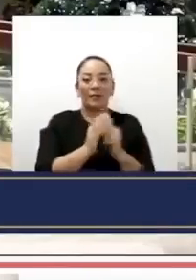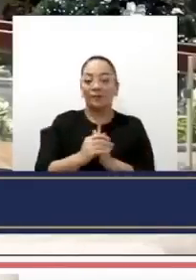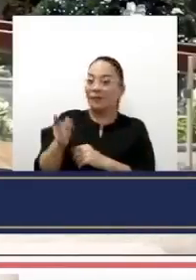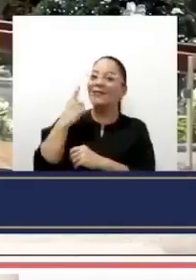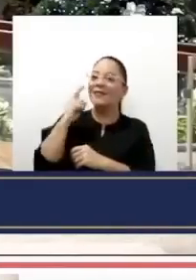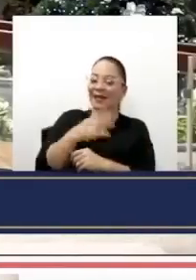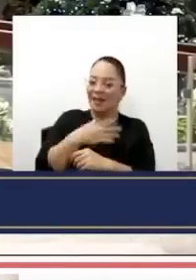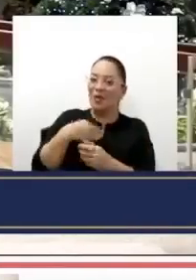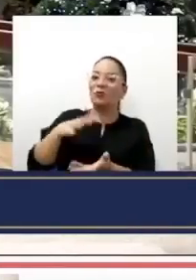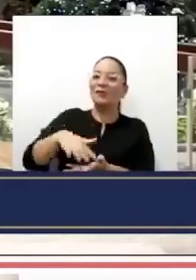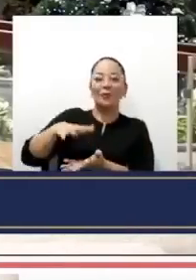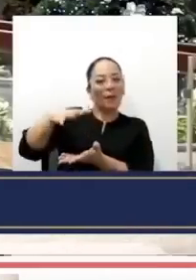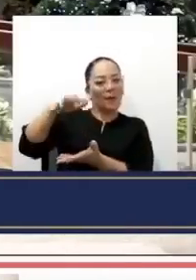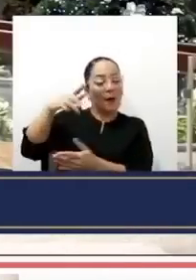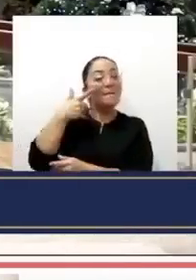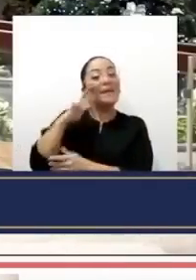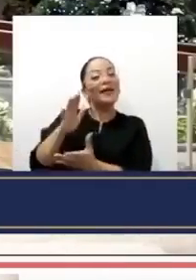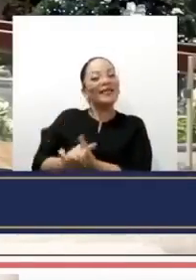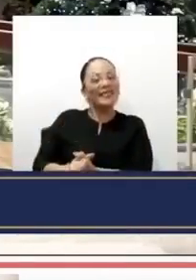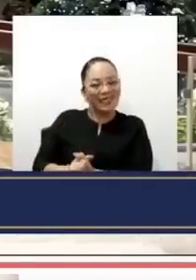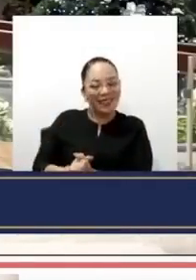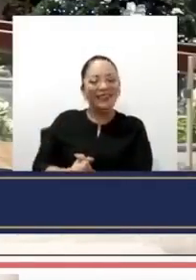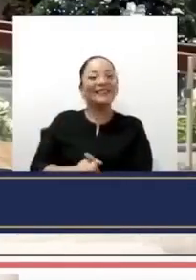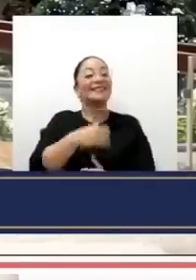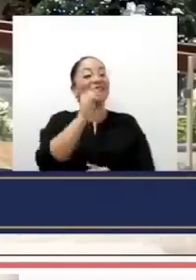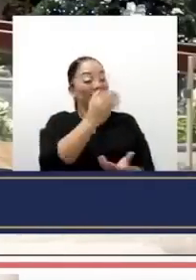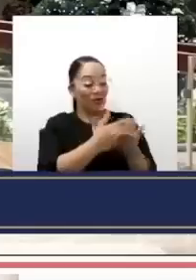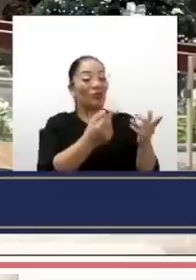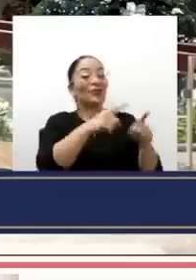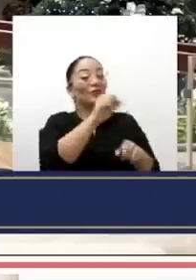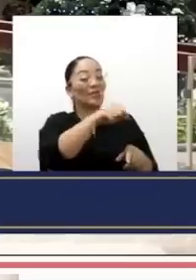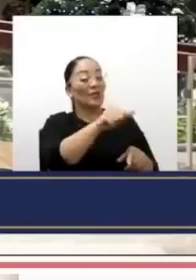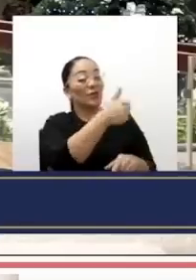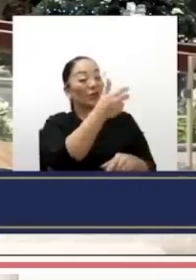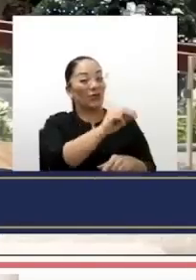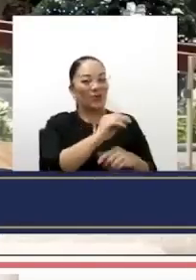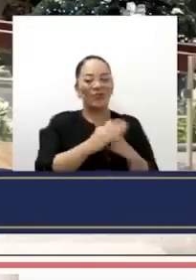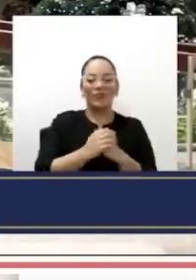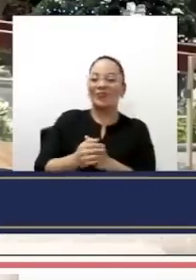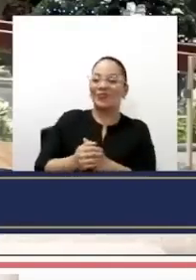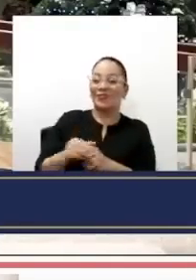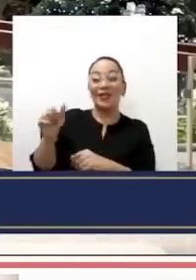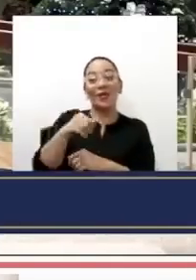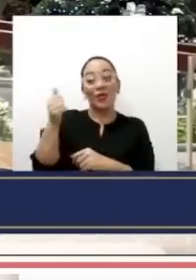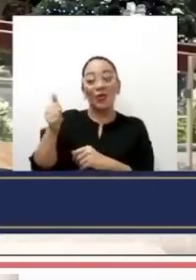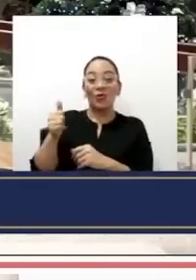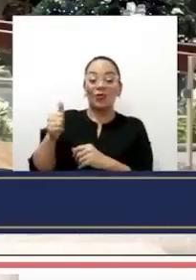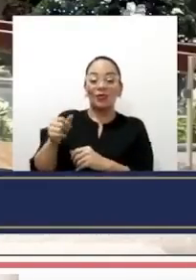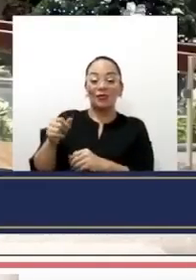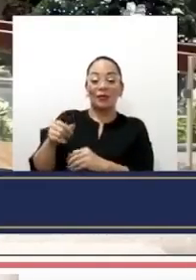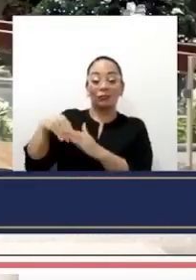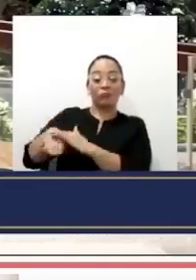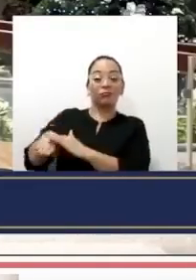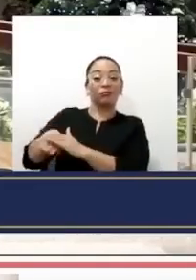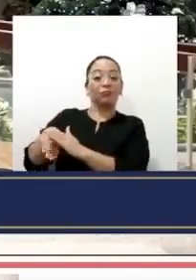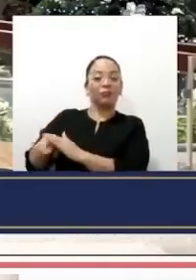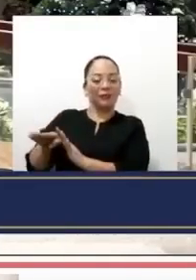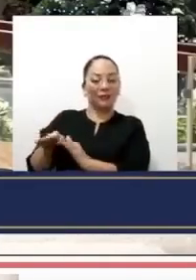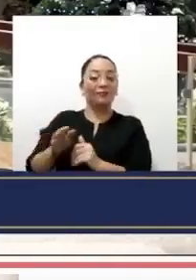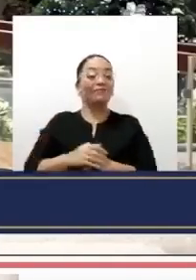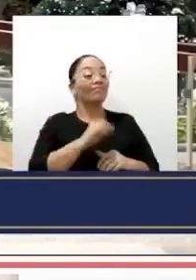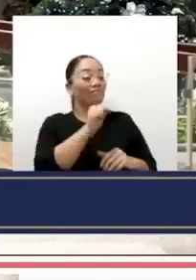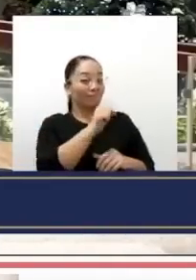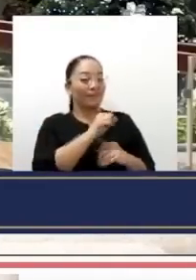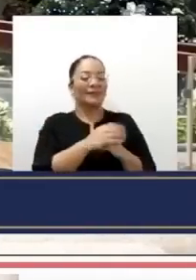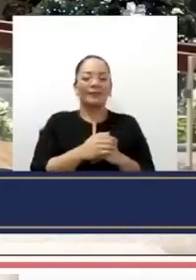gusta hacer bulto, parece. Sí, en algunos casos y en otros no. Y en otros lo que hace es esconder debajo de la alfombra. En otros no, sí, no hay bulto.